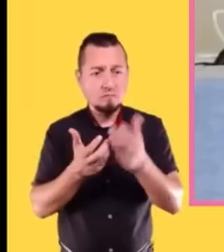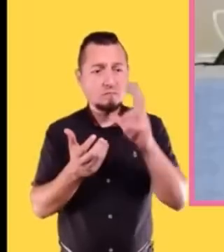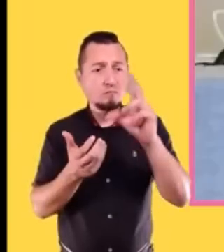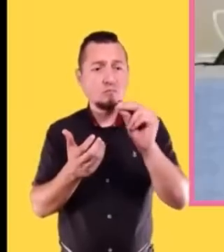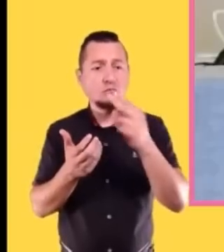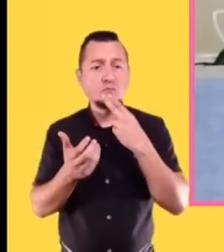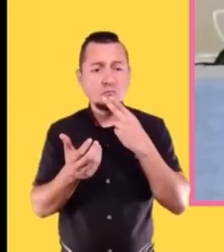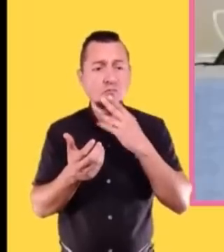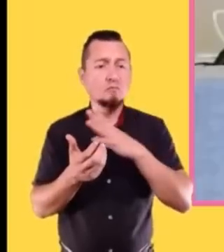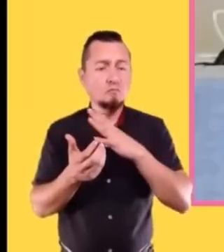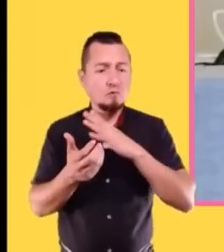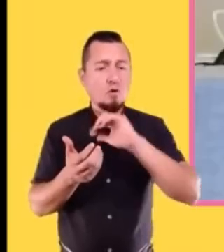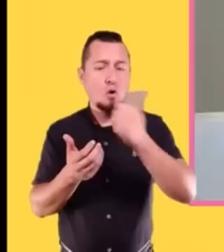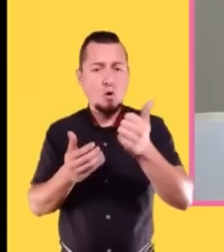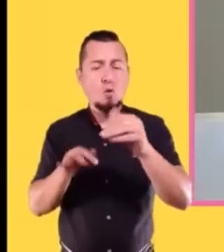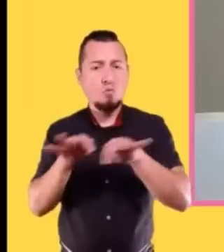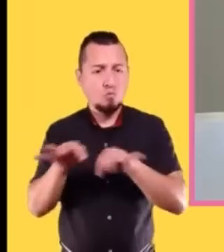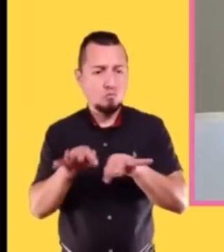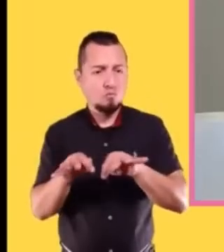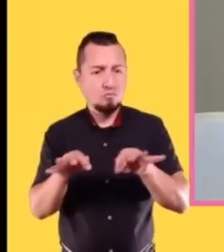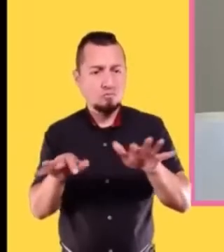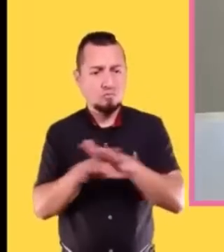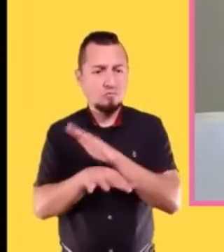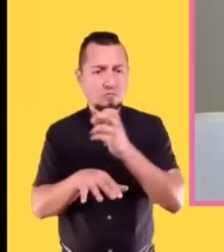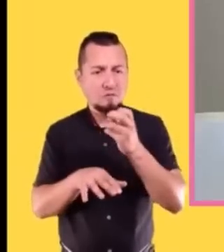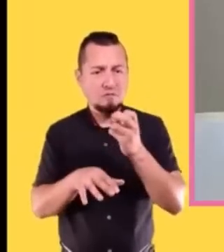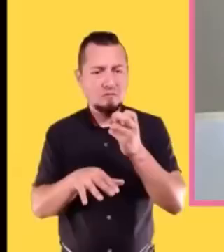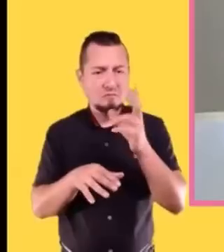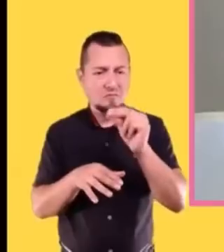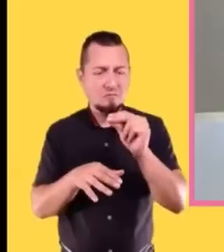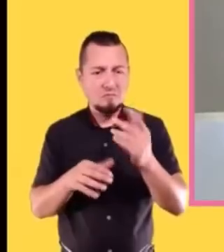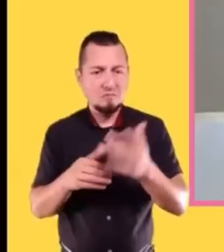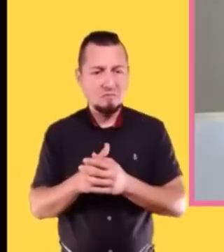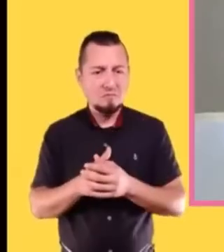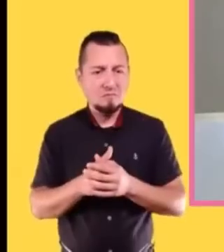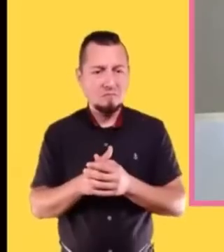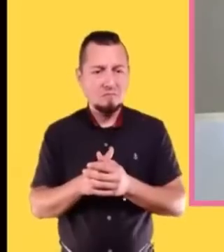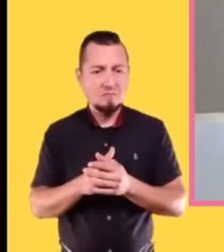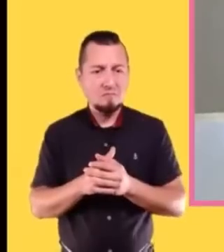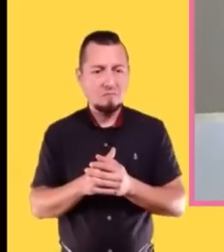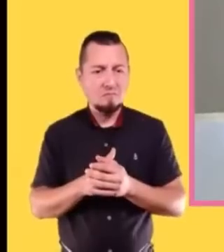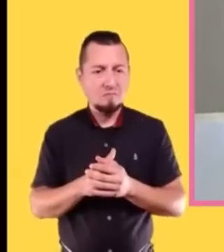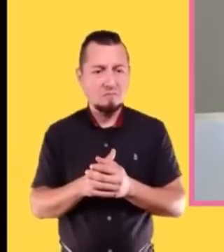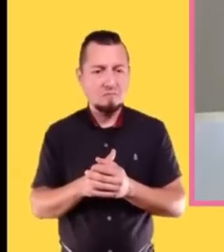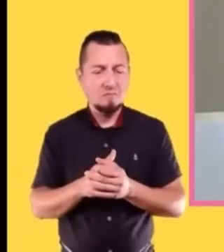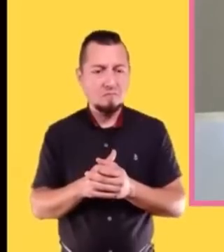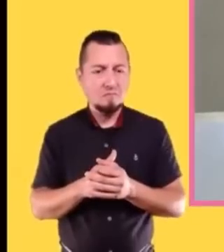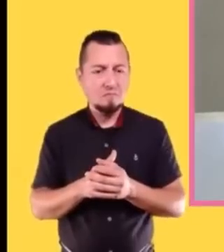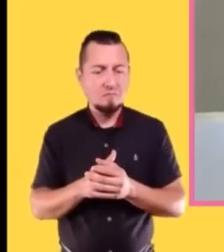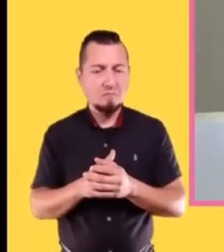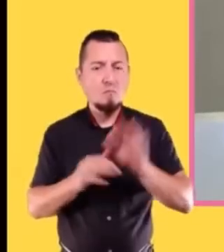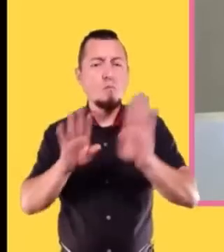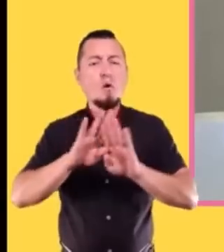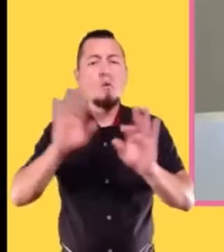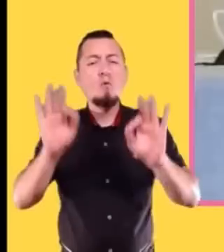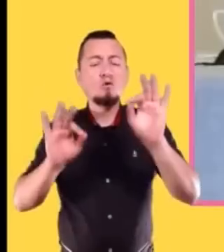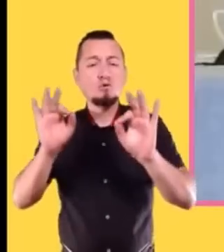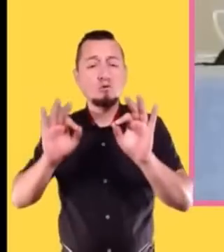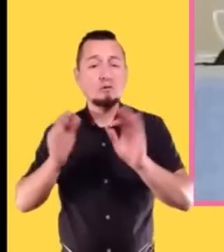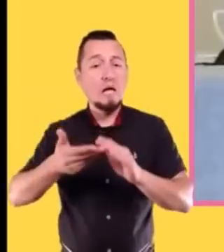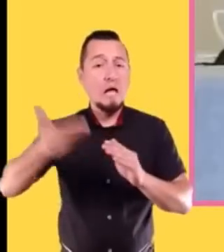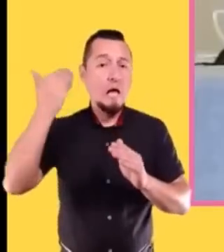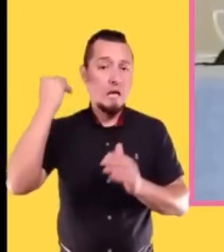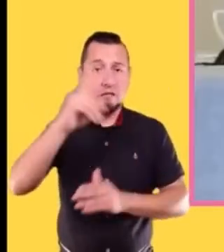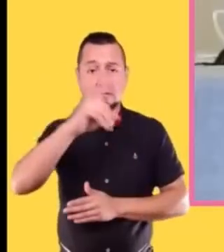otras herramientas para sustituirlo, pero no creo que sea… Sí, es que, fíjate, en el… de porcentajes. Exactamente, en el pasado se entrega el 100% de los